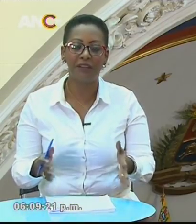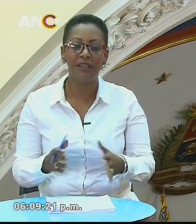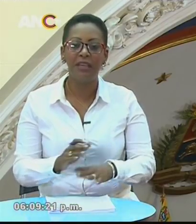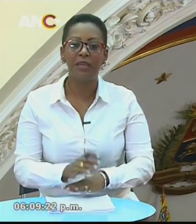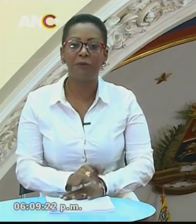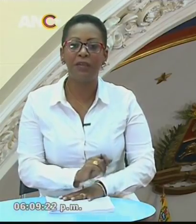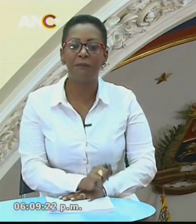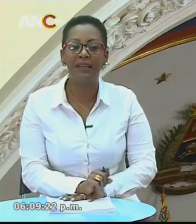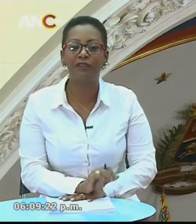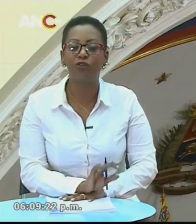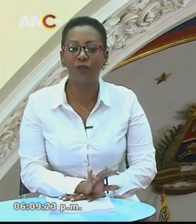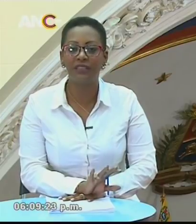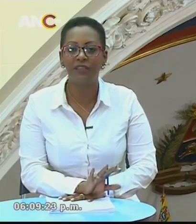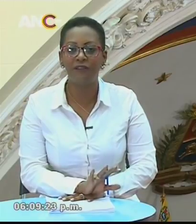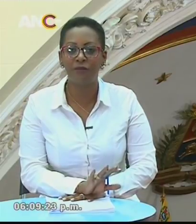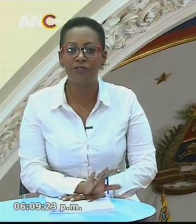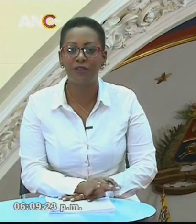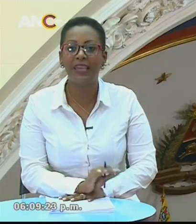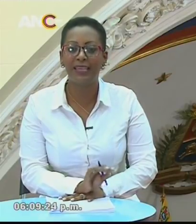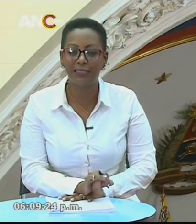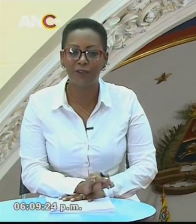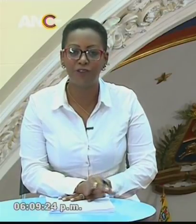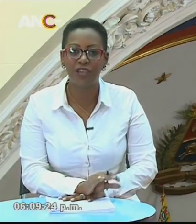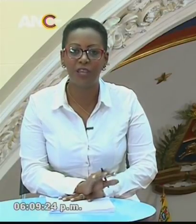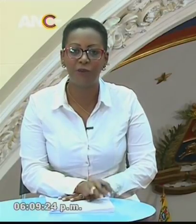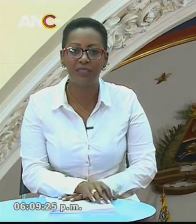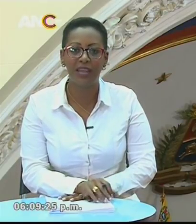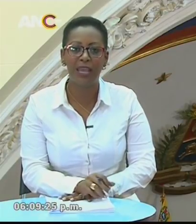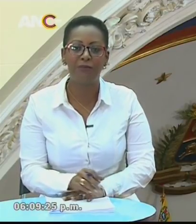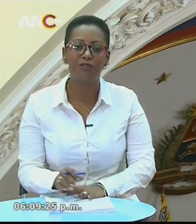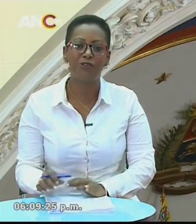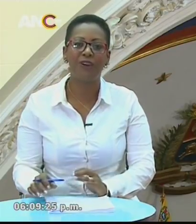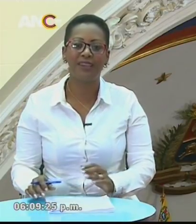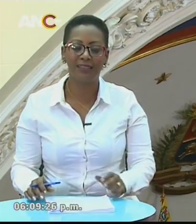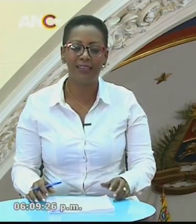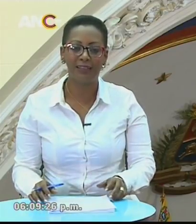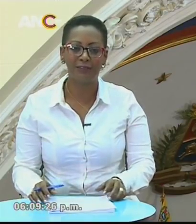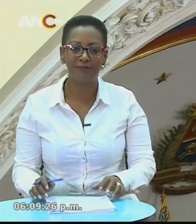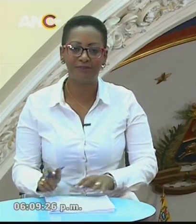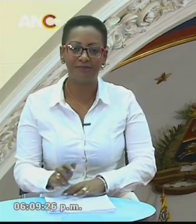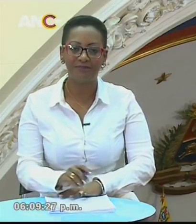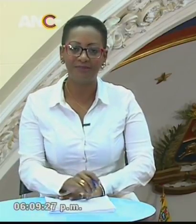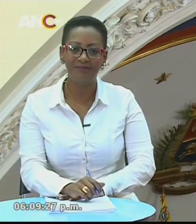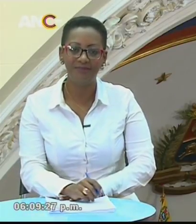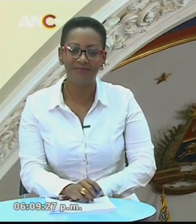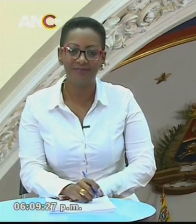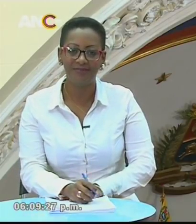Recuerden que pueden ampliar todas estas informaciones esta noche en nuestra emisión estelar.